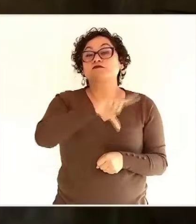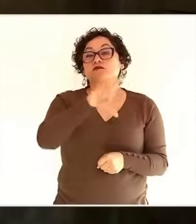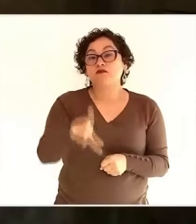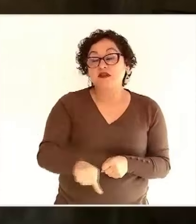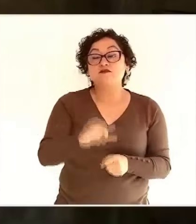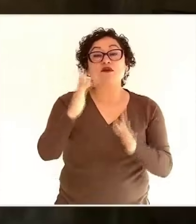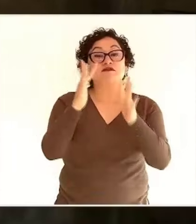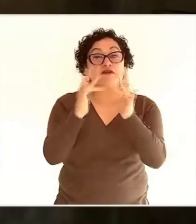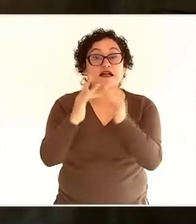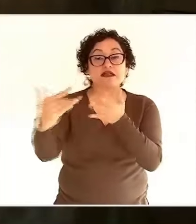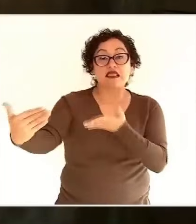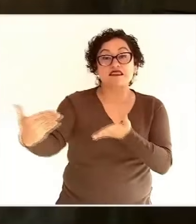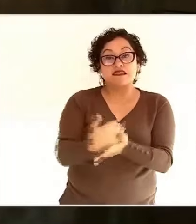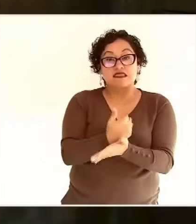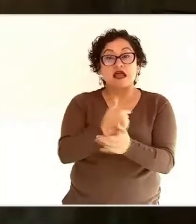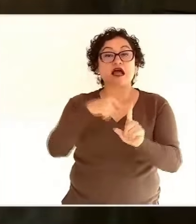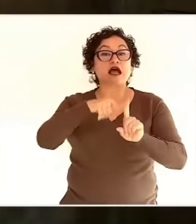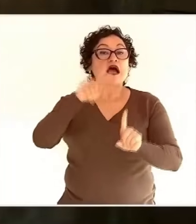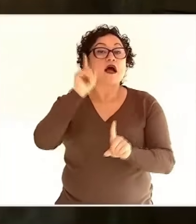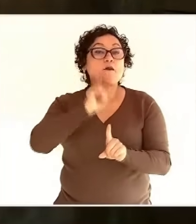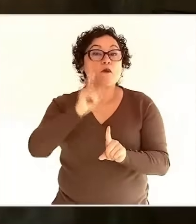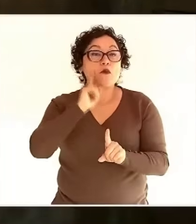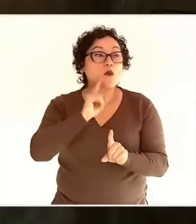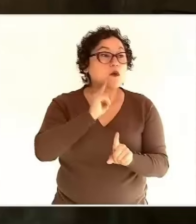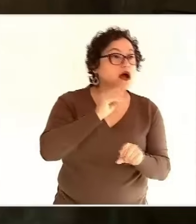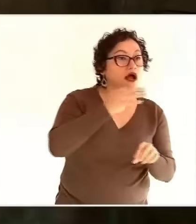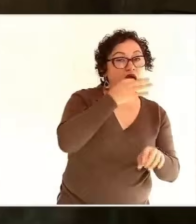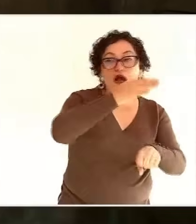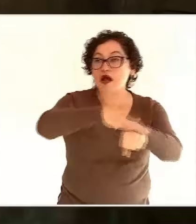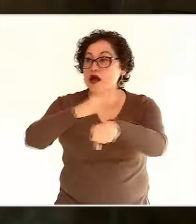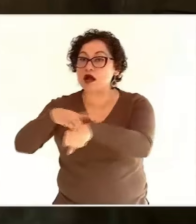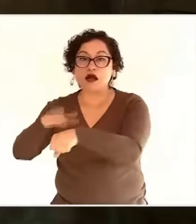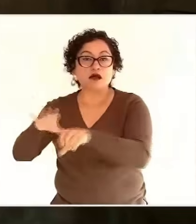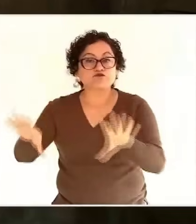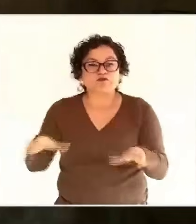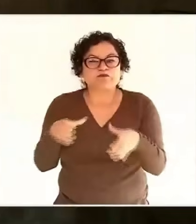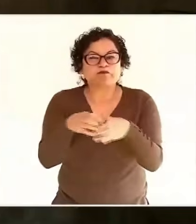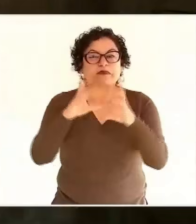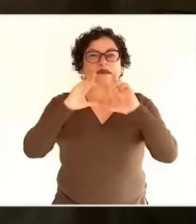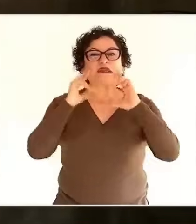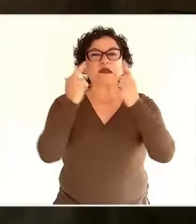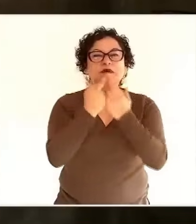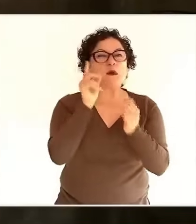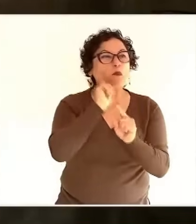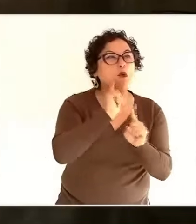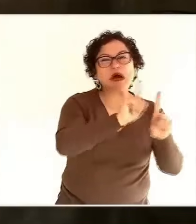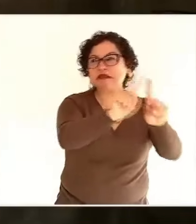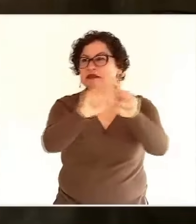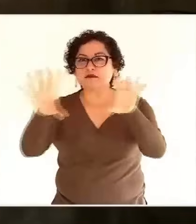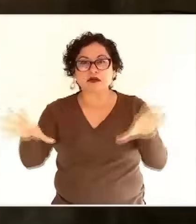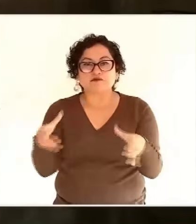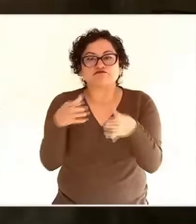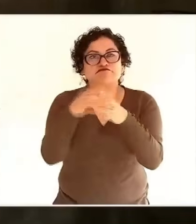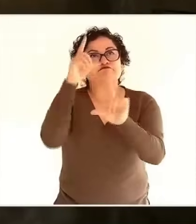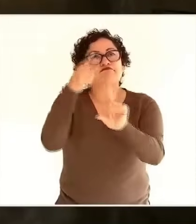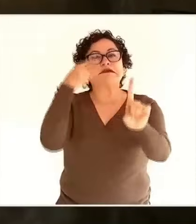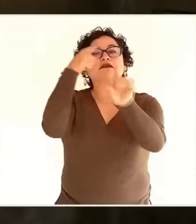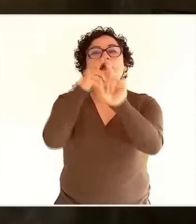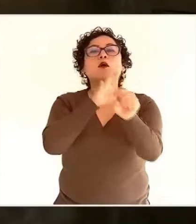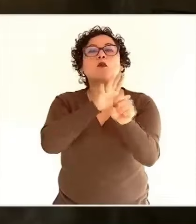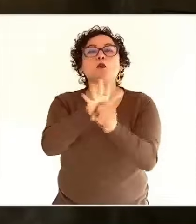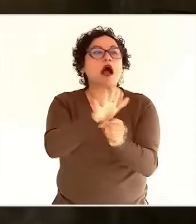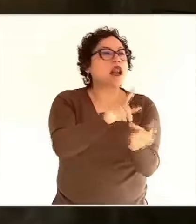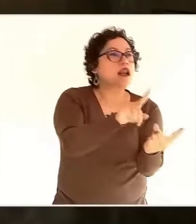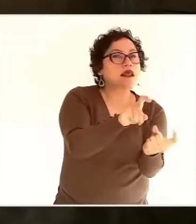francesa, Margarita Maza encabezó la organización de juntas patrióticas de mujeres que tenían por objetivo obtener recursos